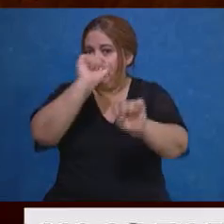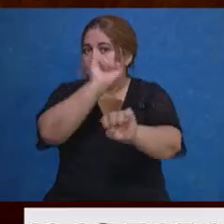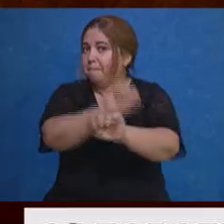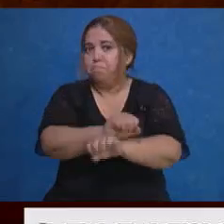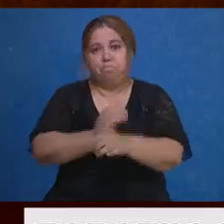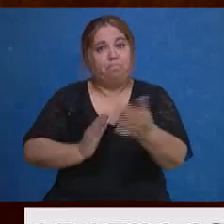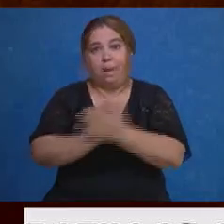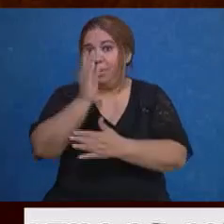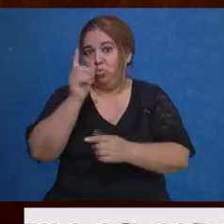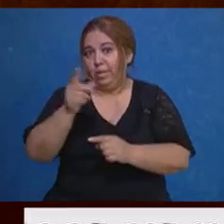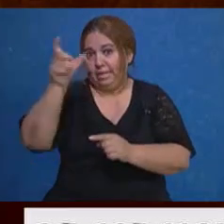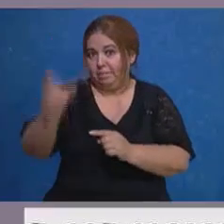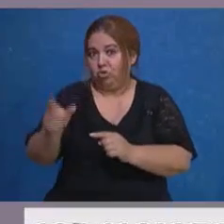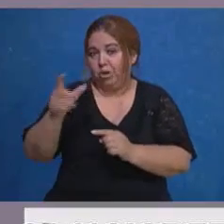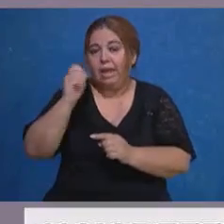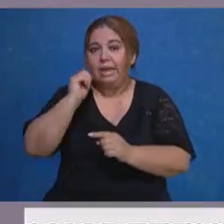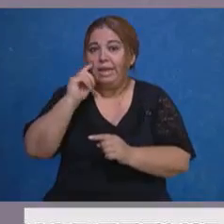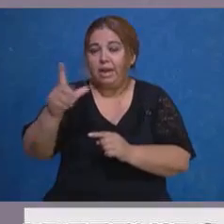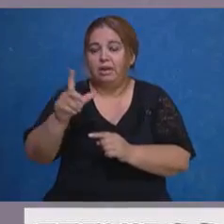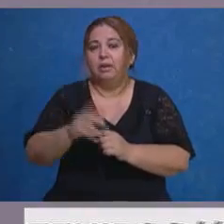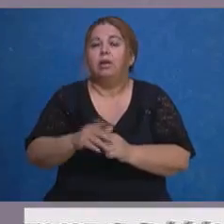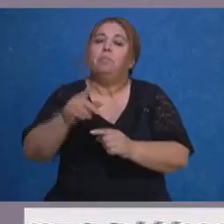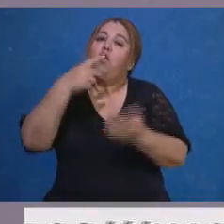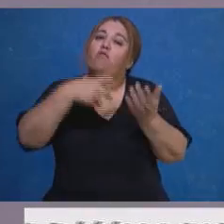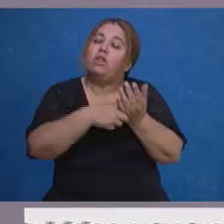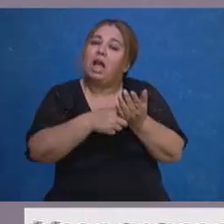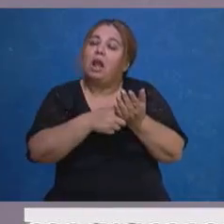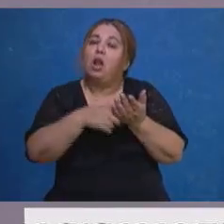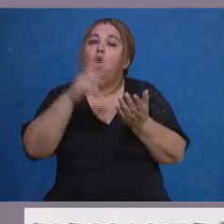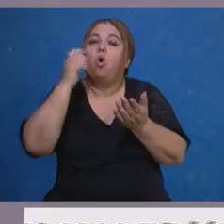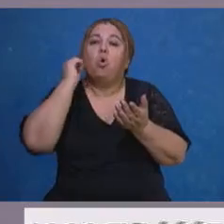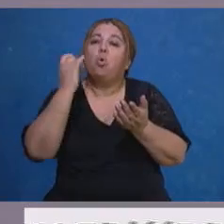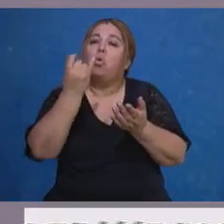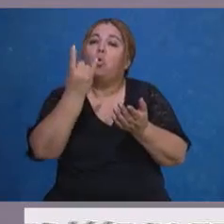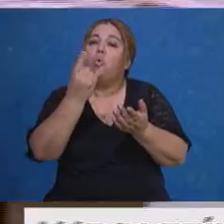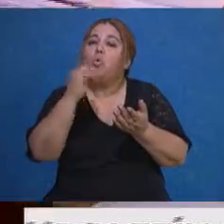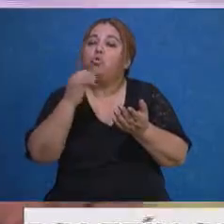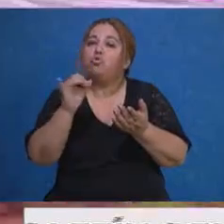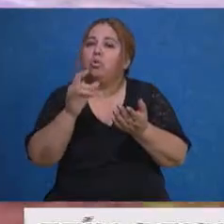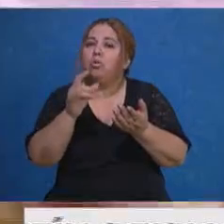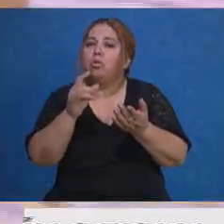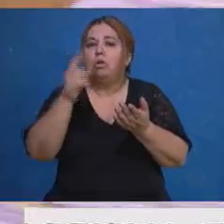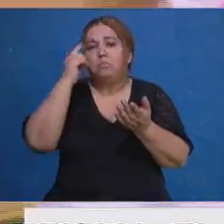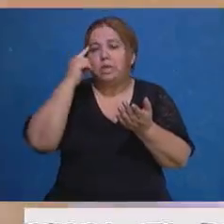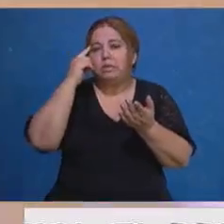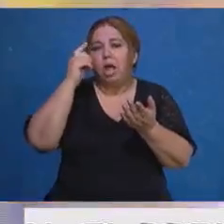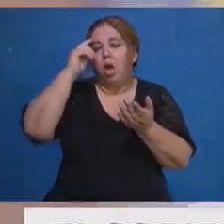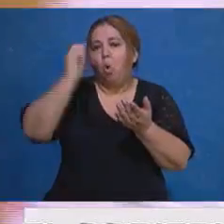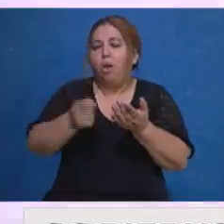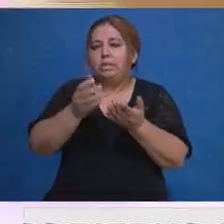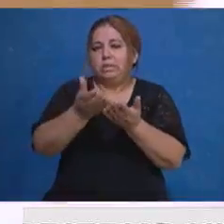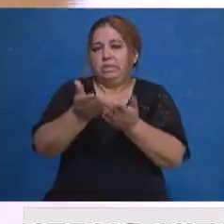Pero el fiscal Fernando Busso entiende que debería ser apartado de la causa,